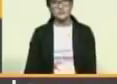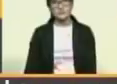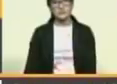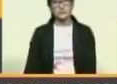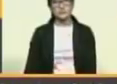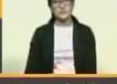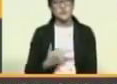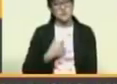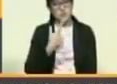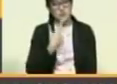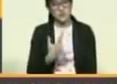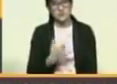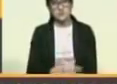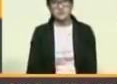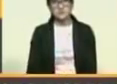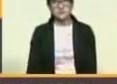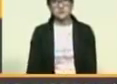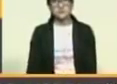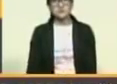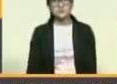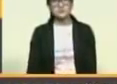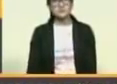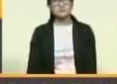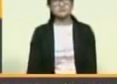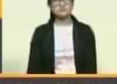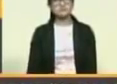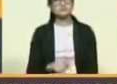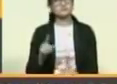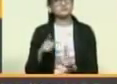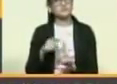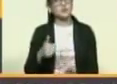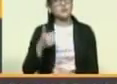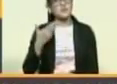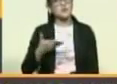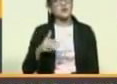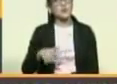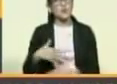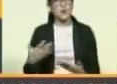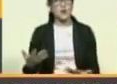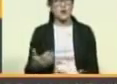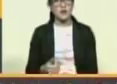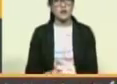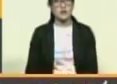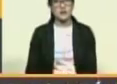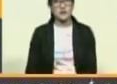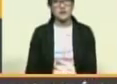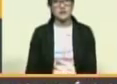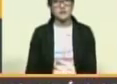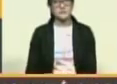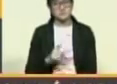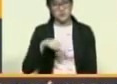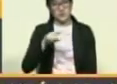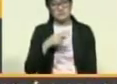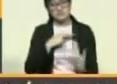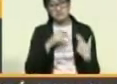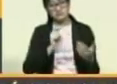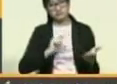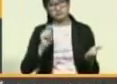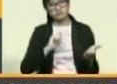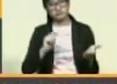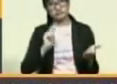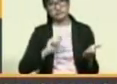pregunta, entre las prioridades fundamentales hay 5. Tomen nota, con su